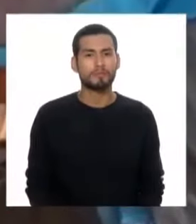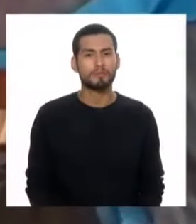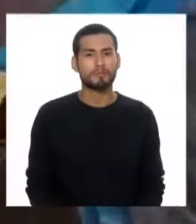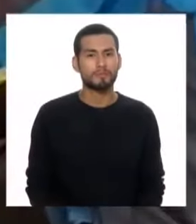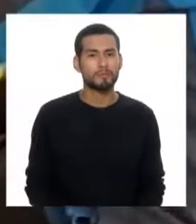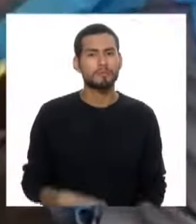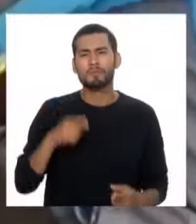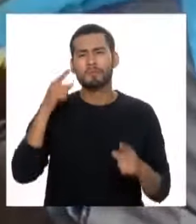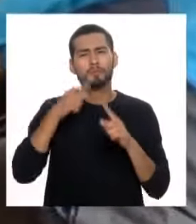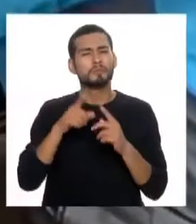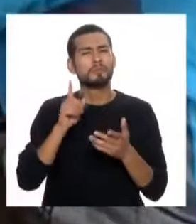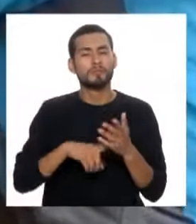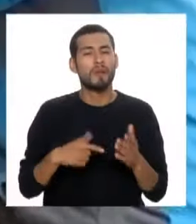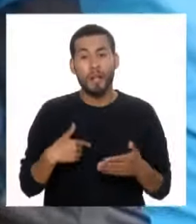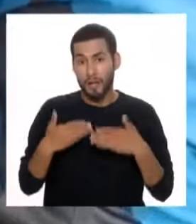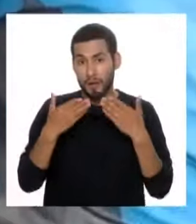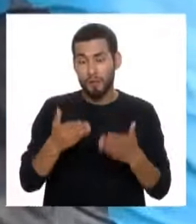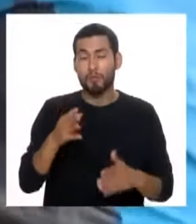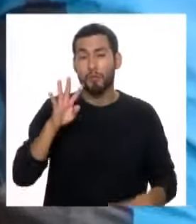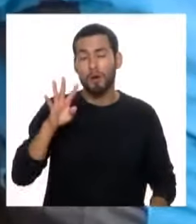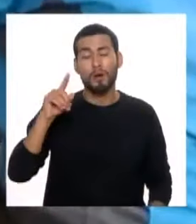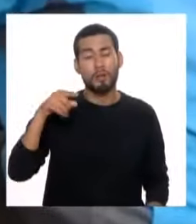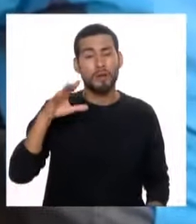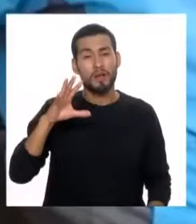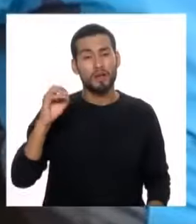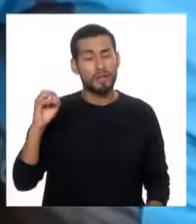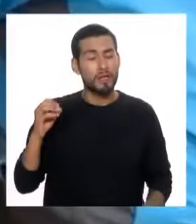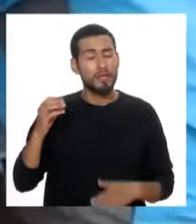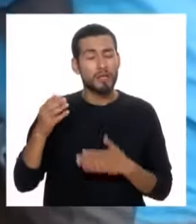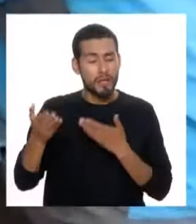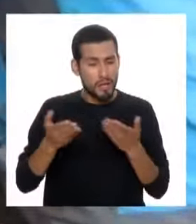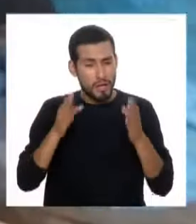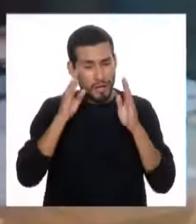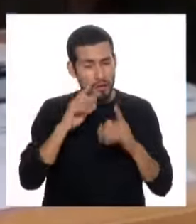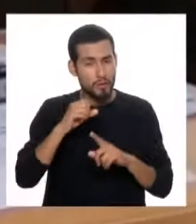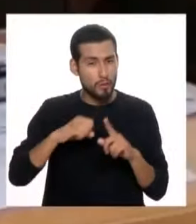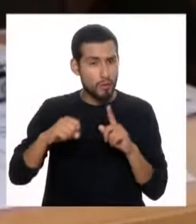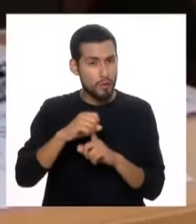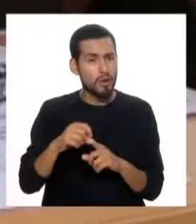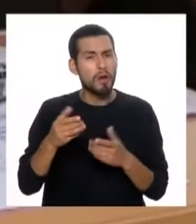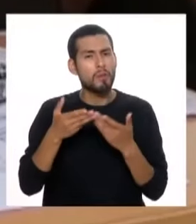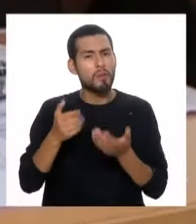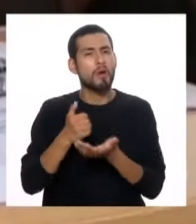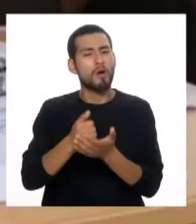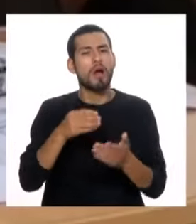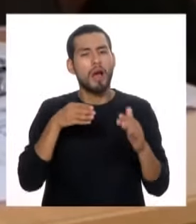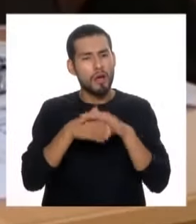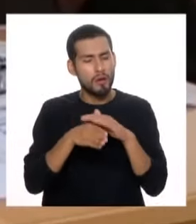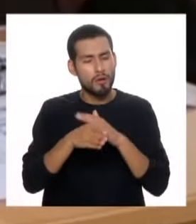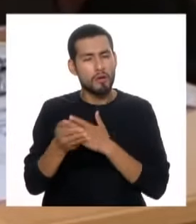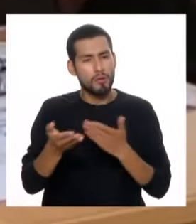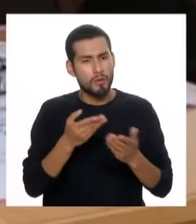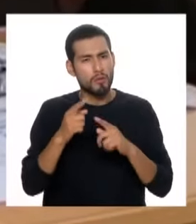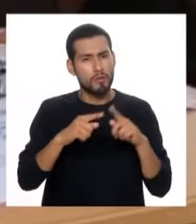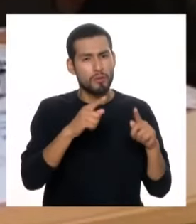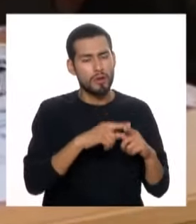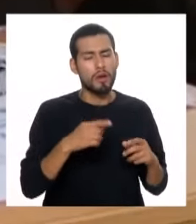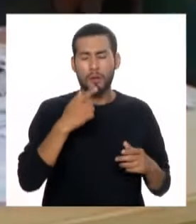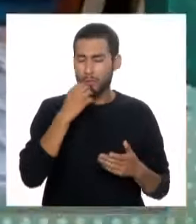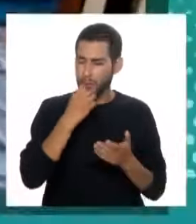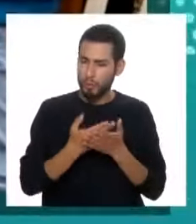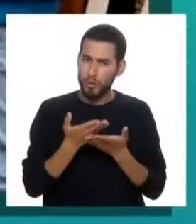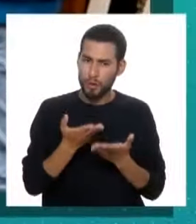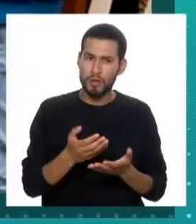El objetivo es brindar más de 4.500 atenciones sociales que contribuyan al acceso a servicios públicos de